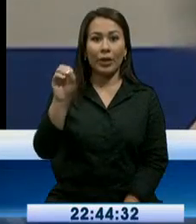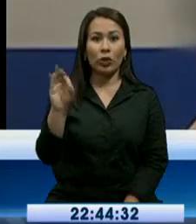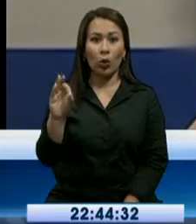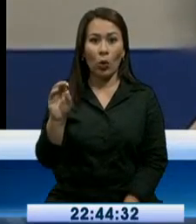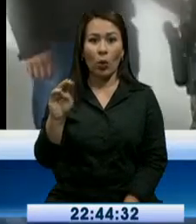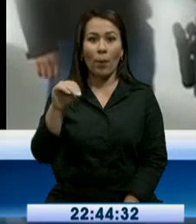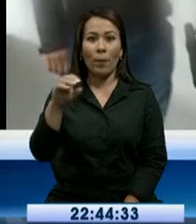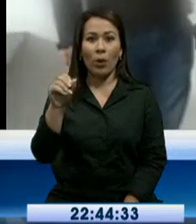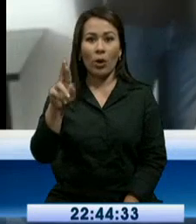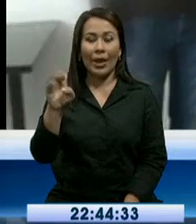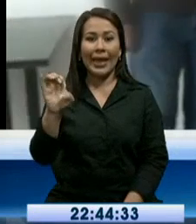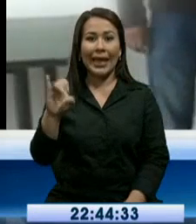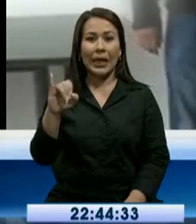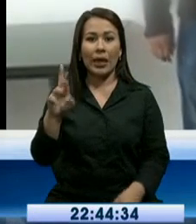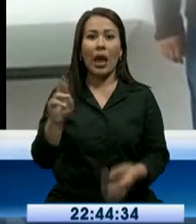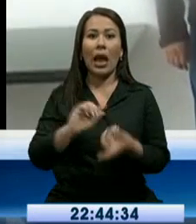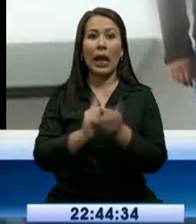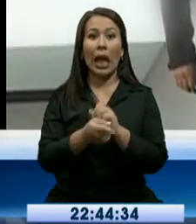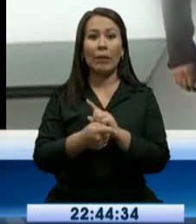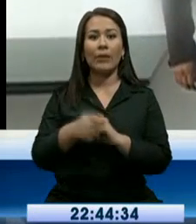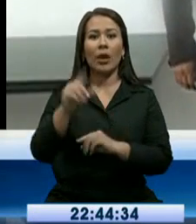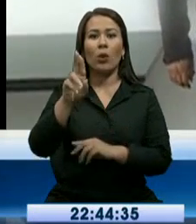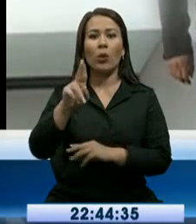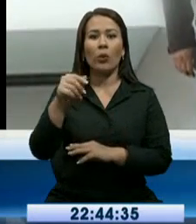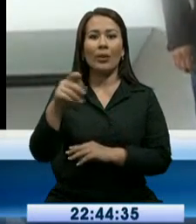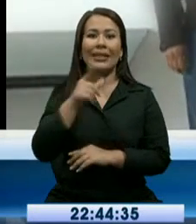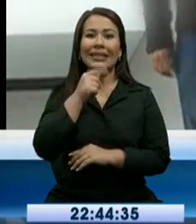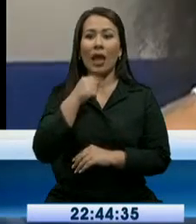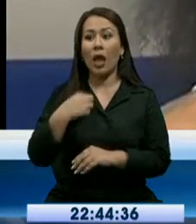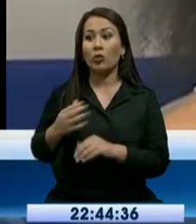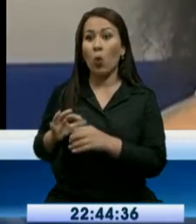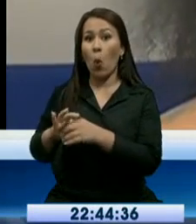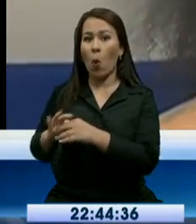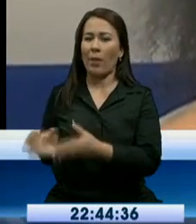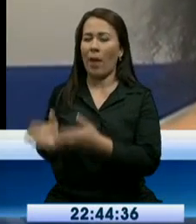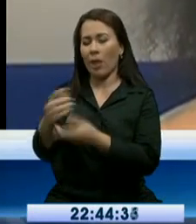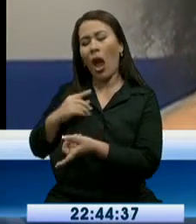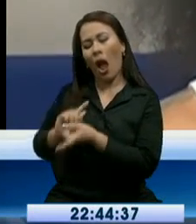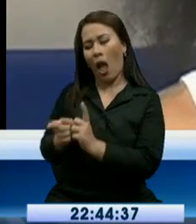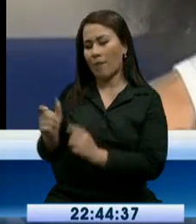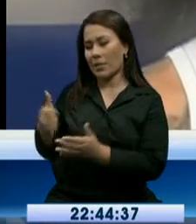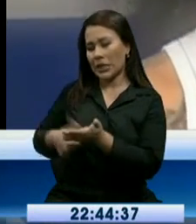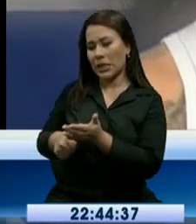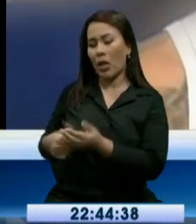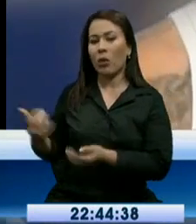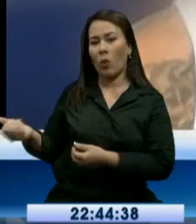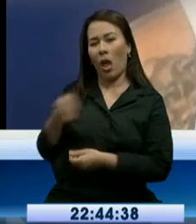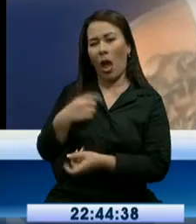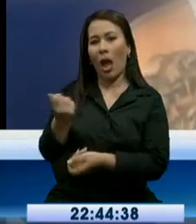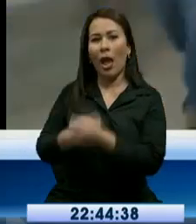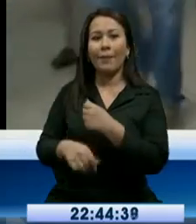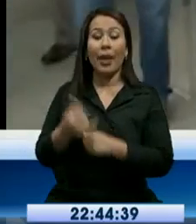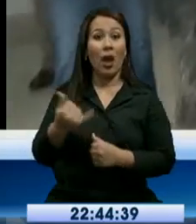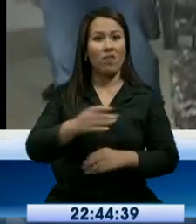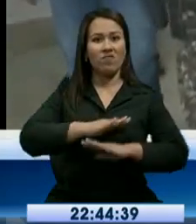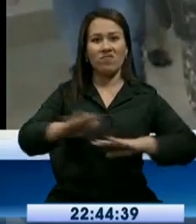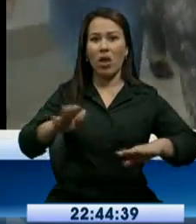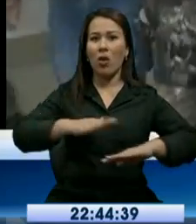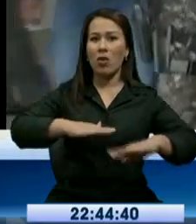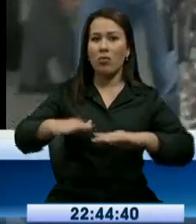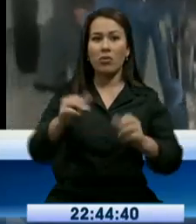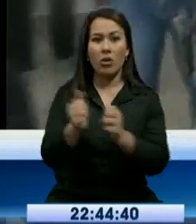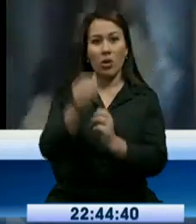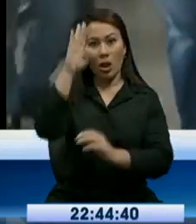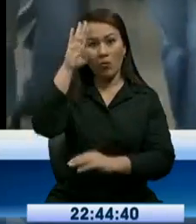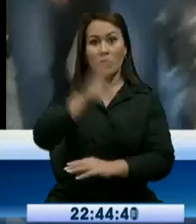Carranza Vaquero, identidad que le suplantó a uno de sus compatriotas. Ahora coordinan con Interpol para entregarlo a su país, para que cumpla